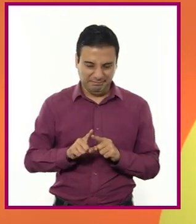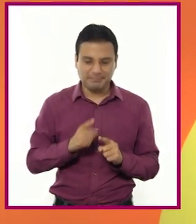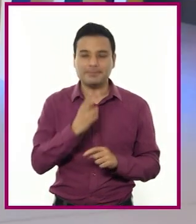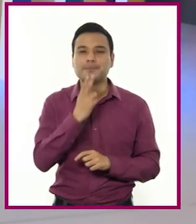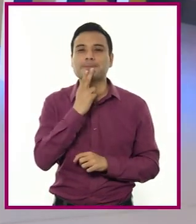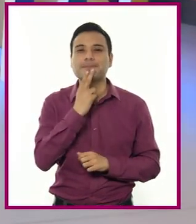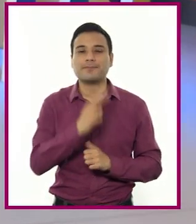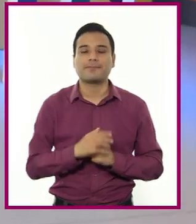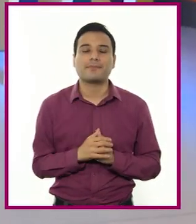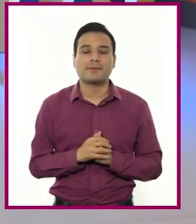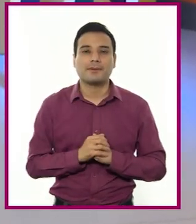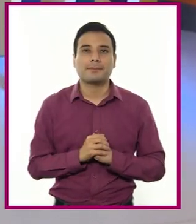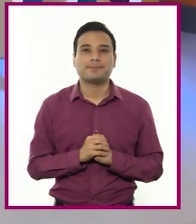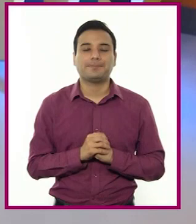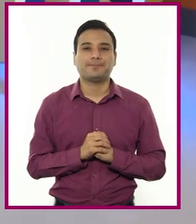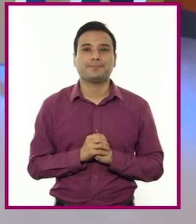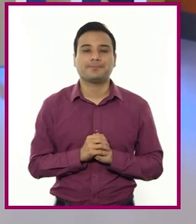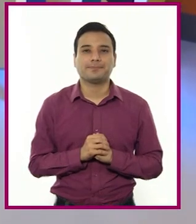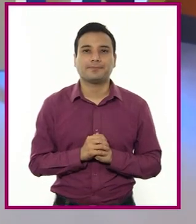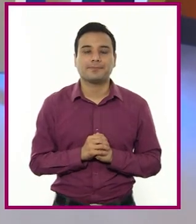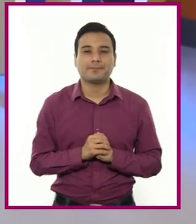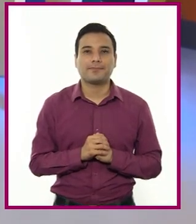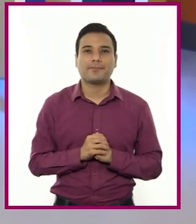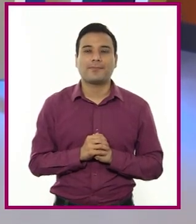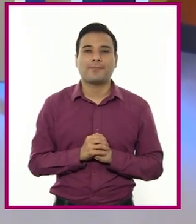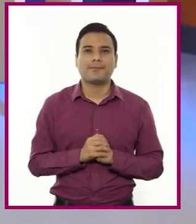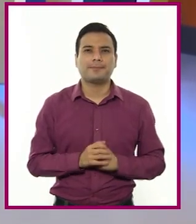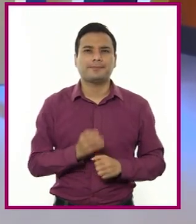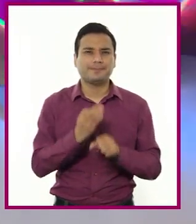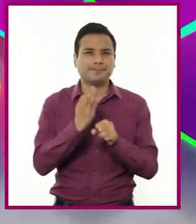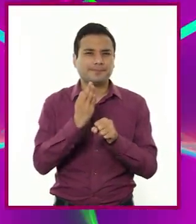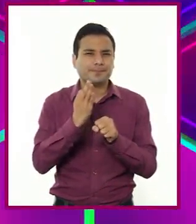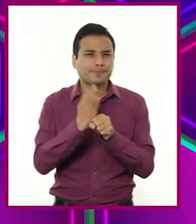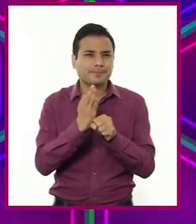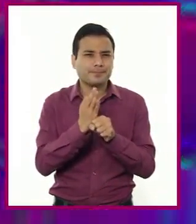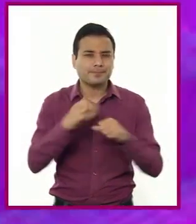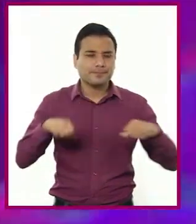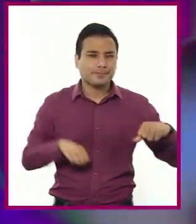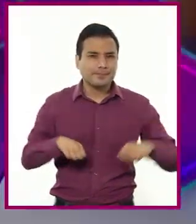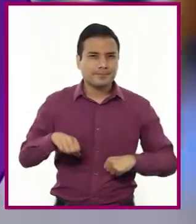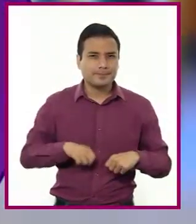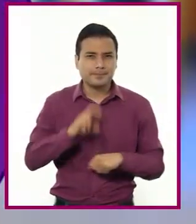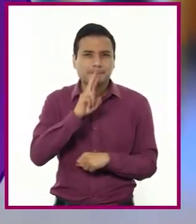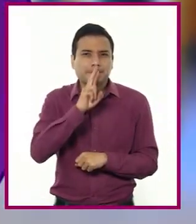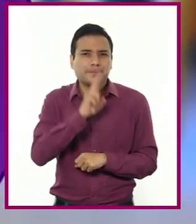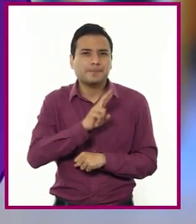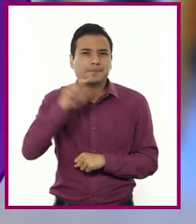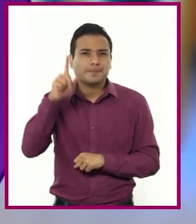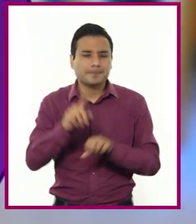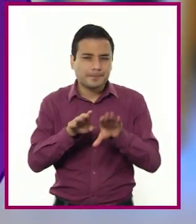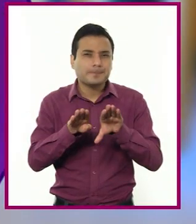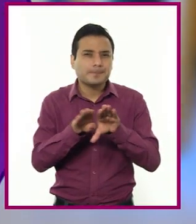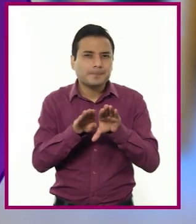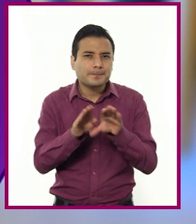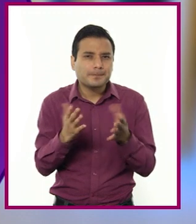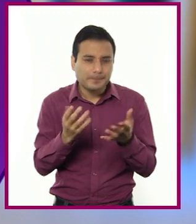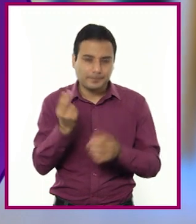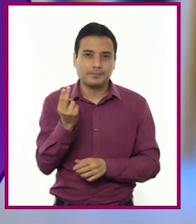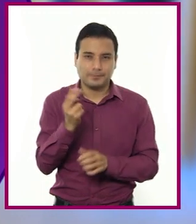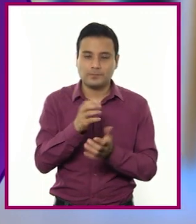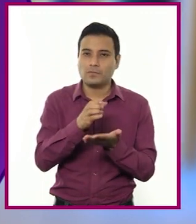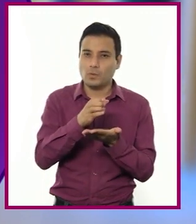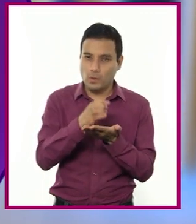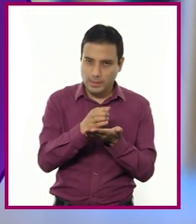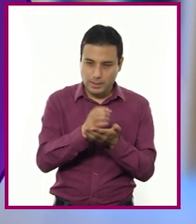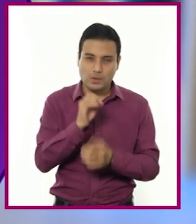resolver. Para lograr un mejor desempeño en sus actividades, les recomiendo tener siempre cerca de ustedes su cuaderno o